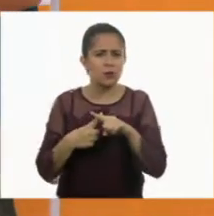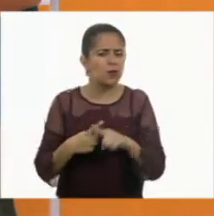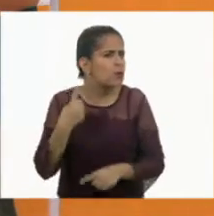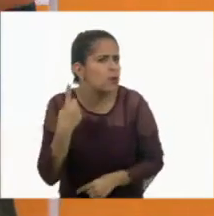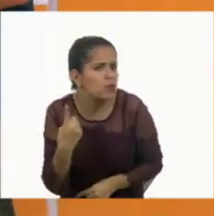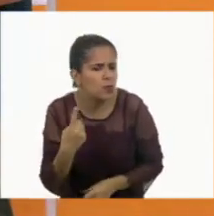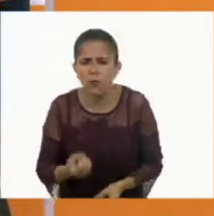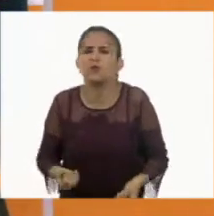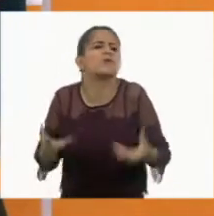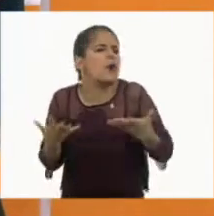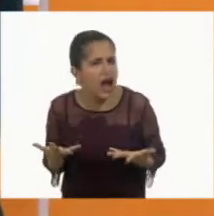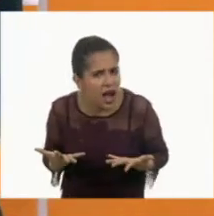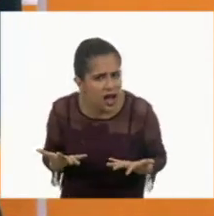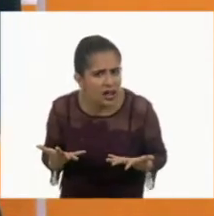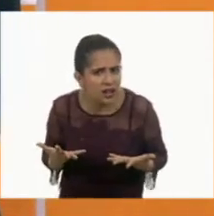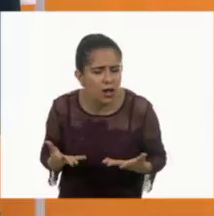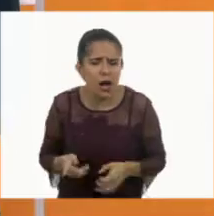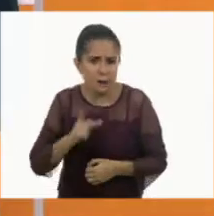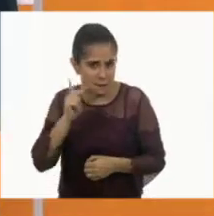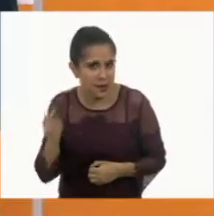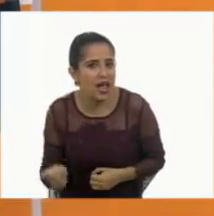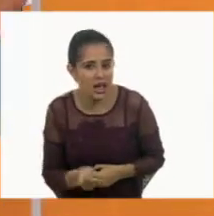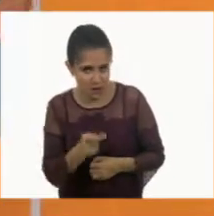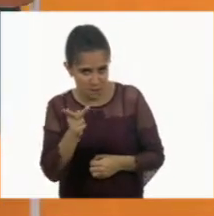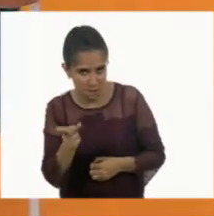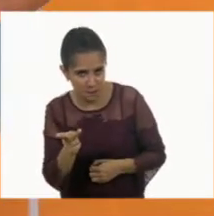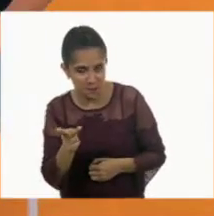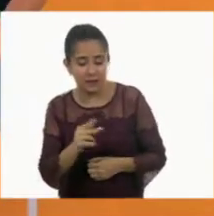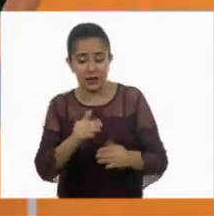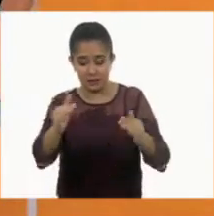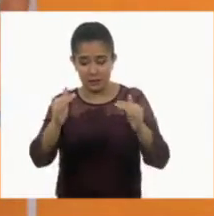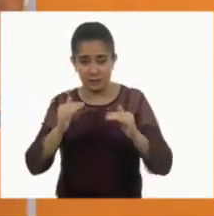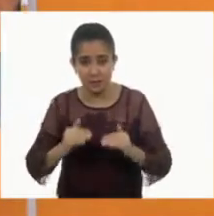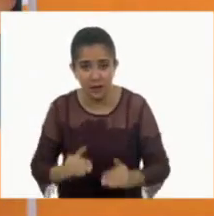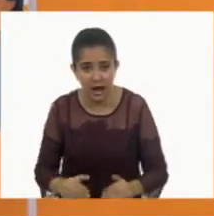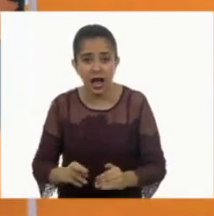de interrogación? La pregunta. Y nuevamente...